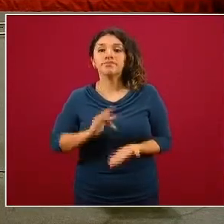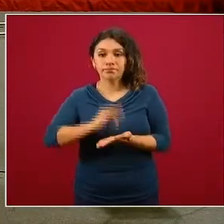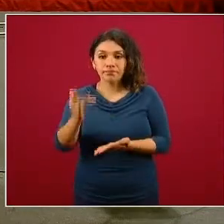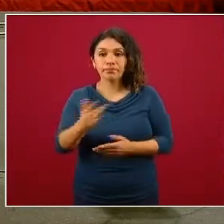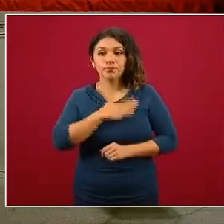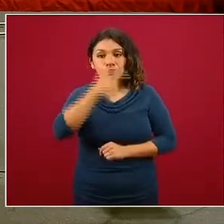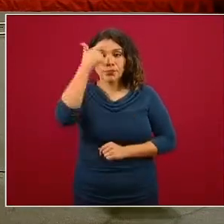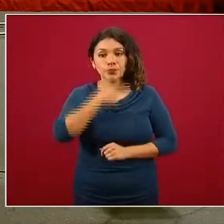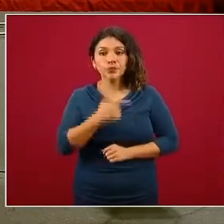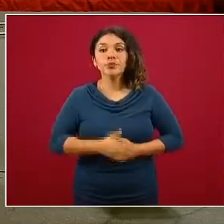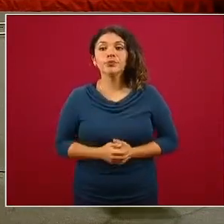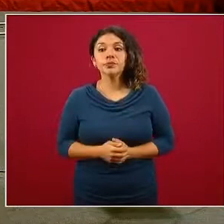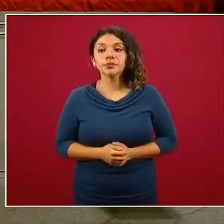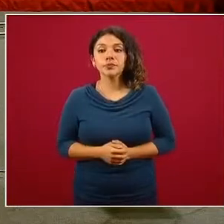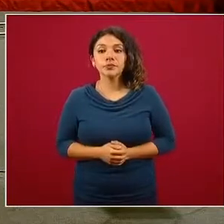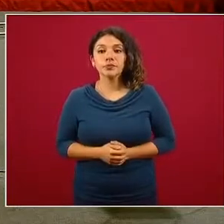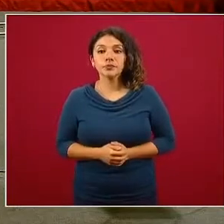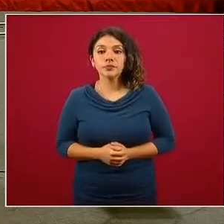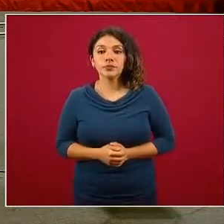Gracias, muchas gracias.